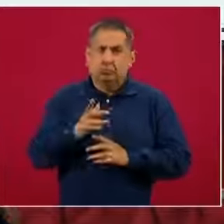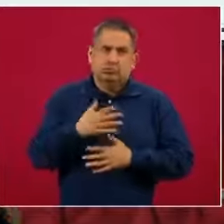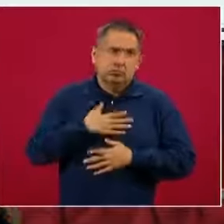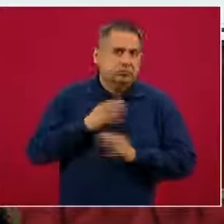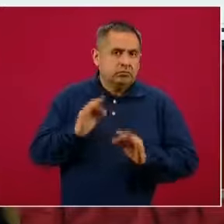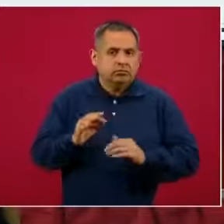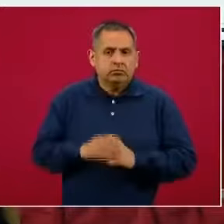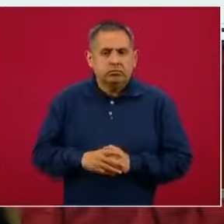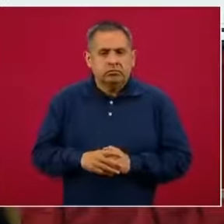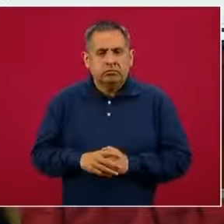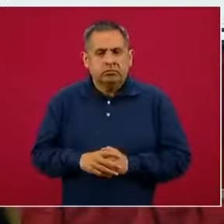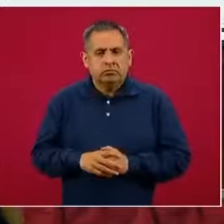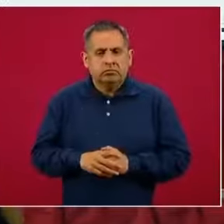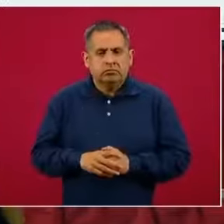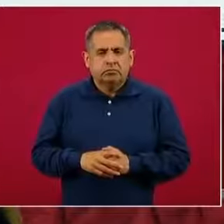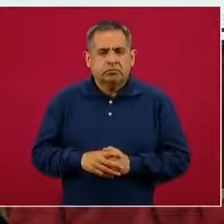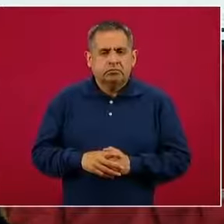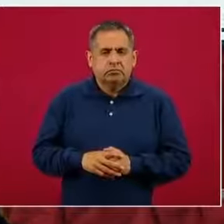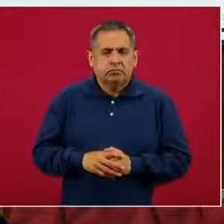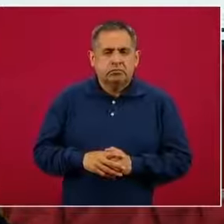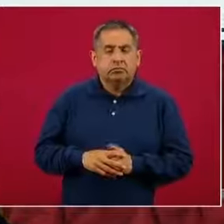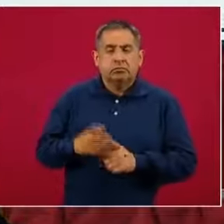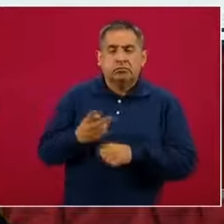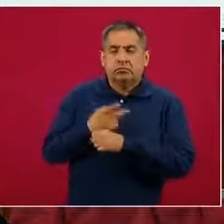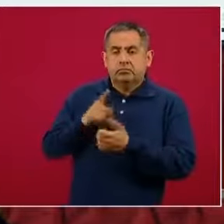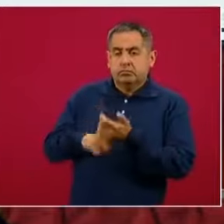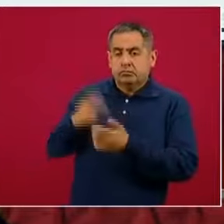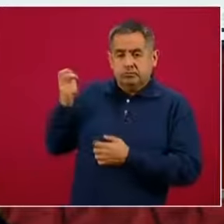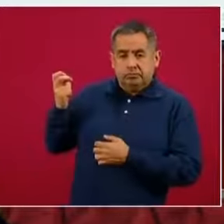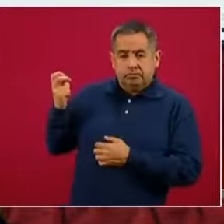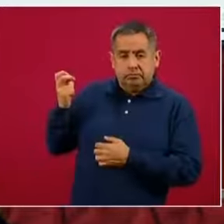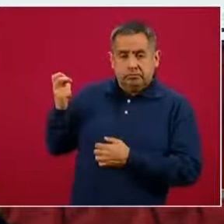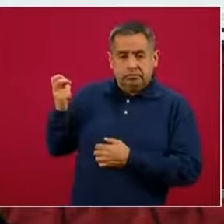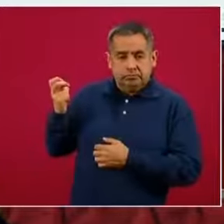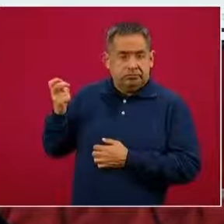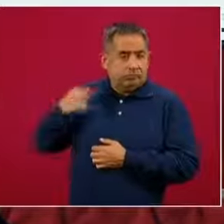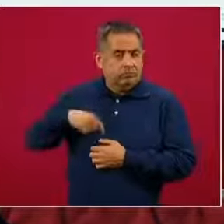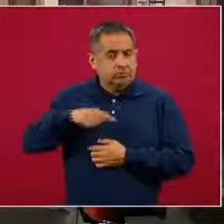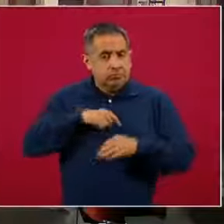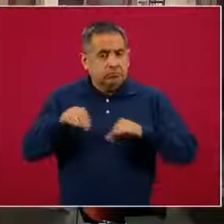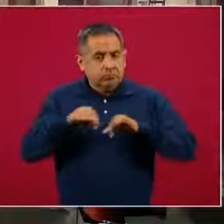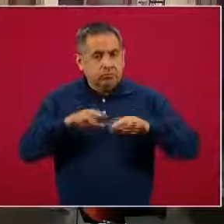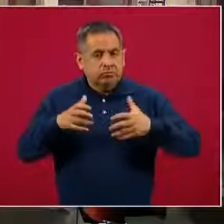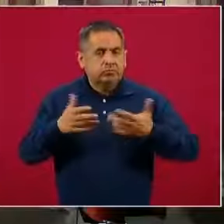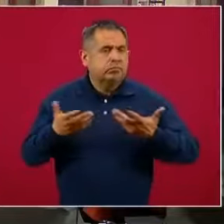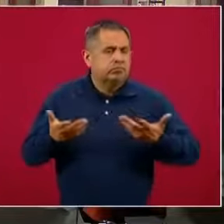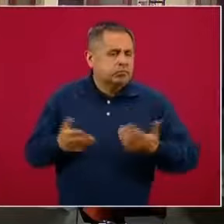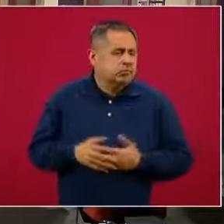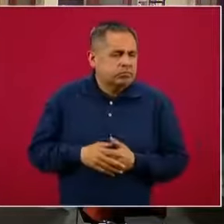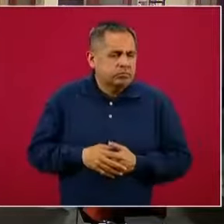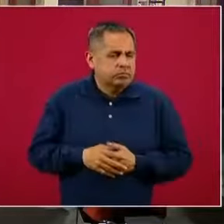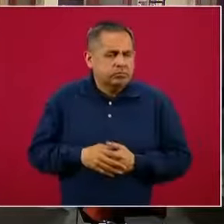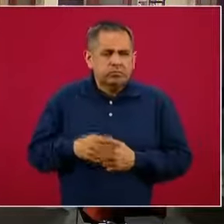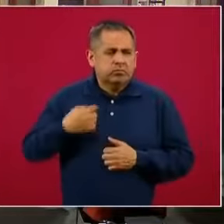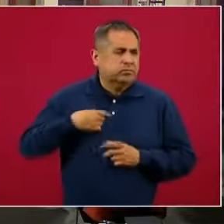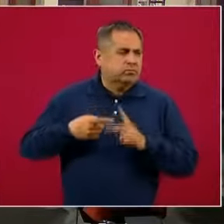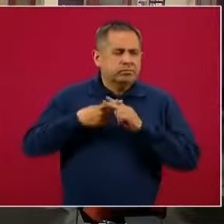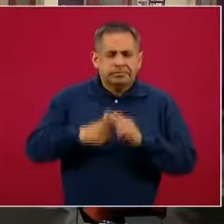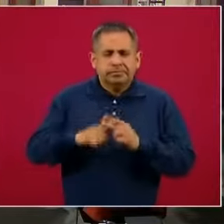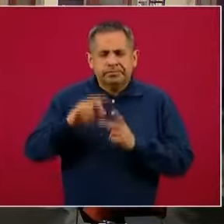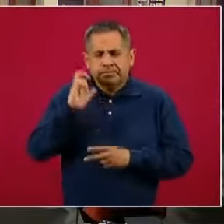siguiente. Esto es lo que hemos estado trabajando, es decir, ¿cómo empezamos en